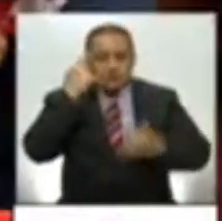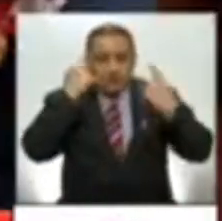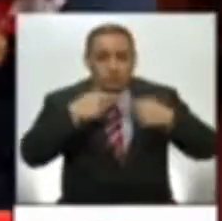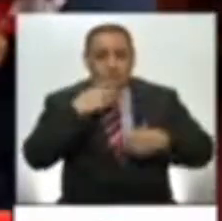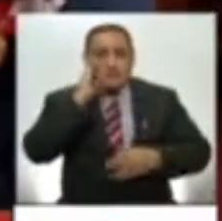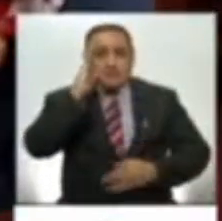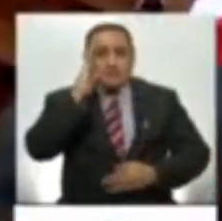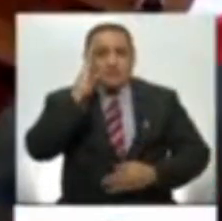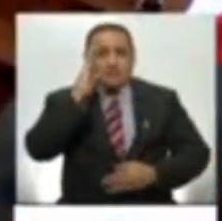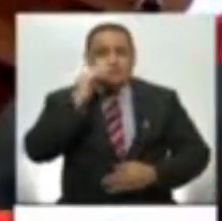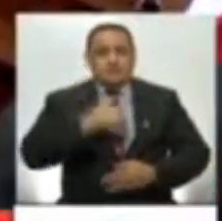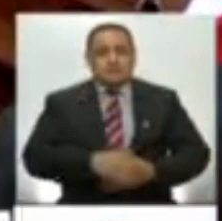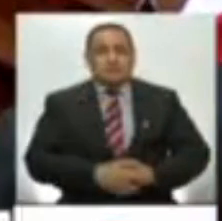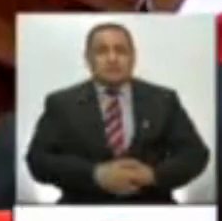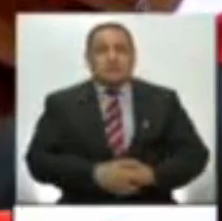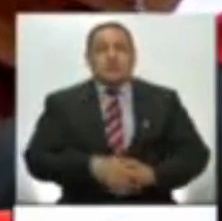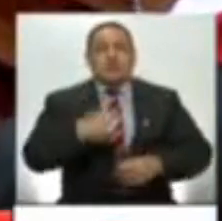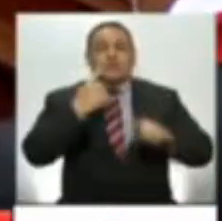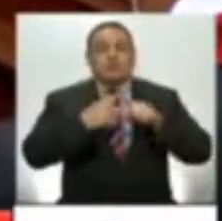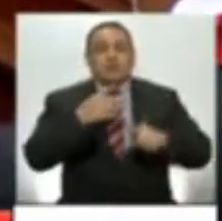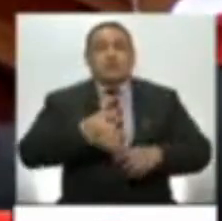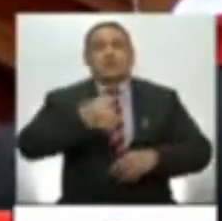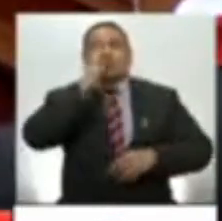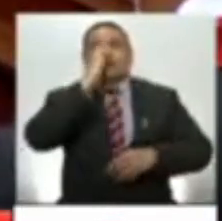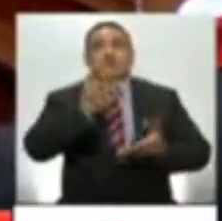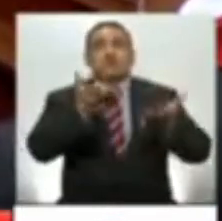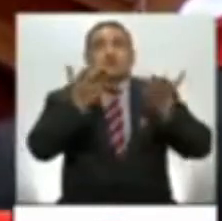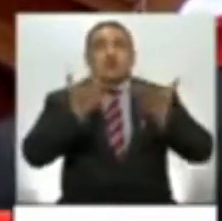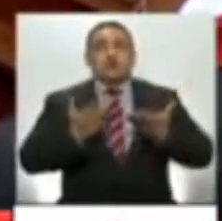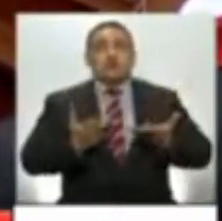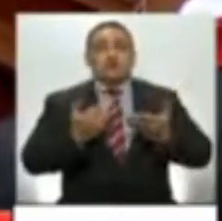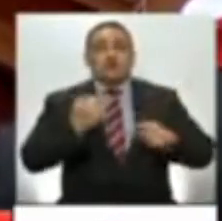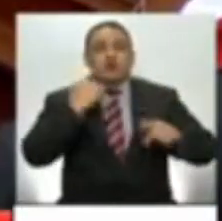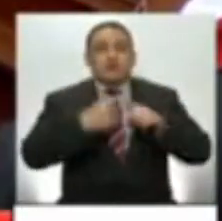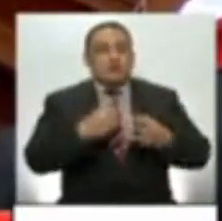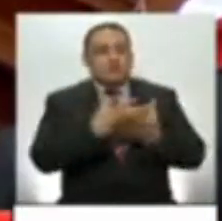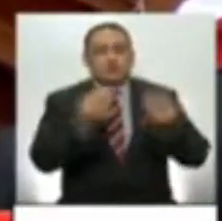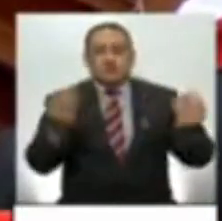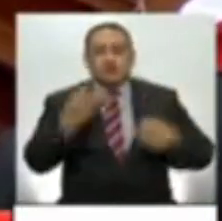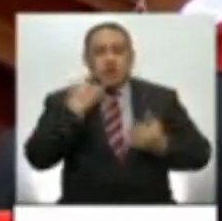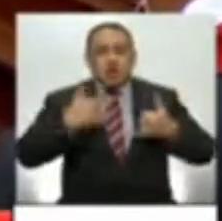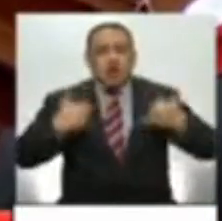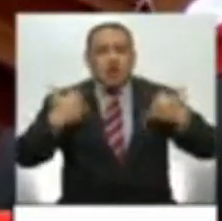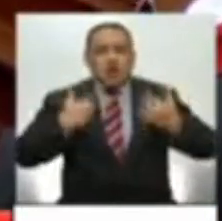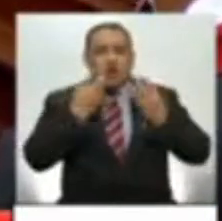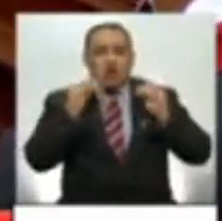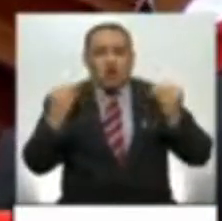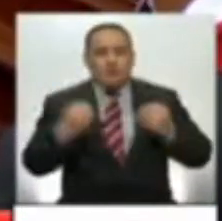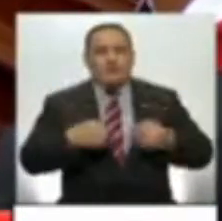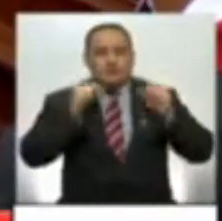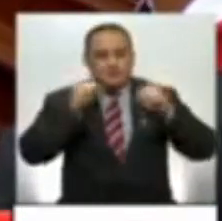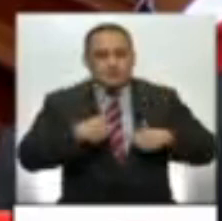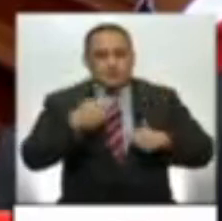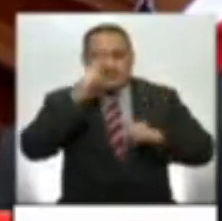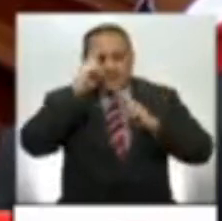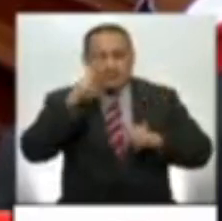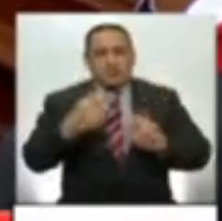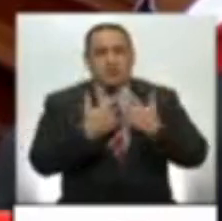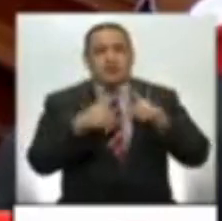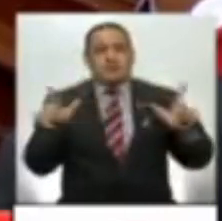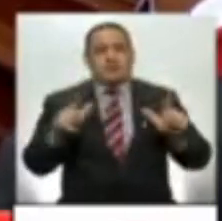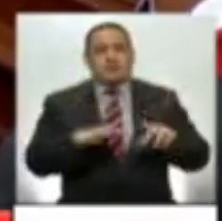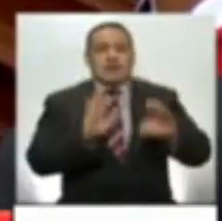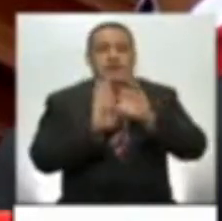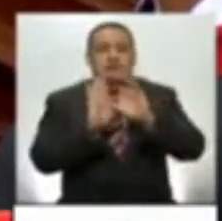calificados? Por la gracia de Dios, por los jóvenes y por el absoluto respeto de la libertad y